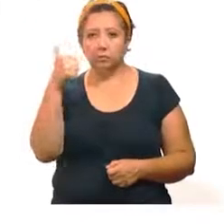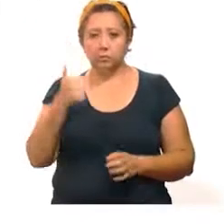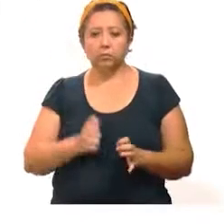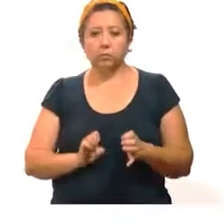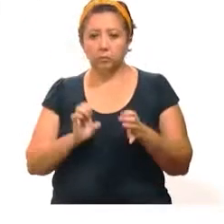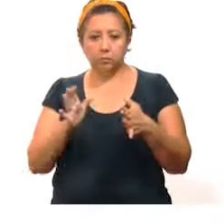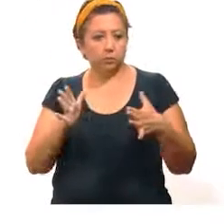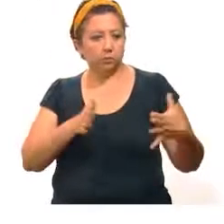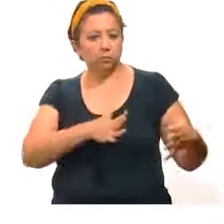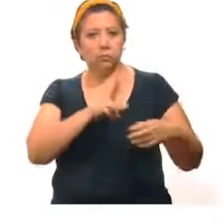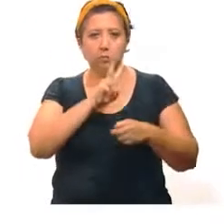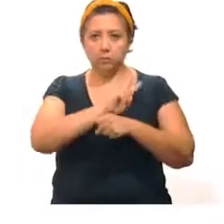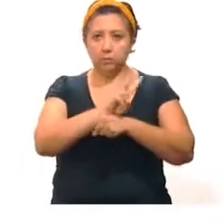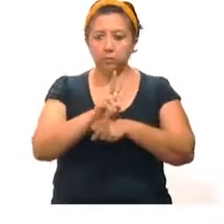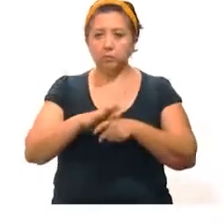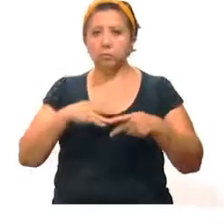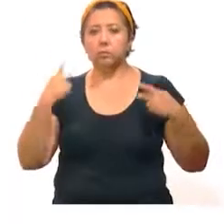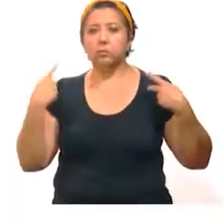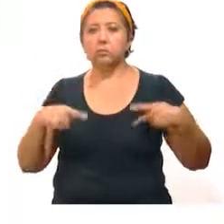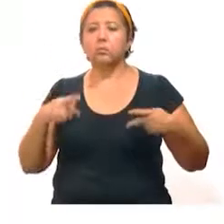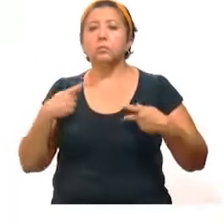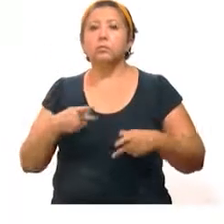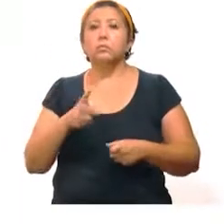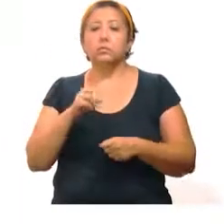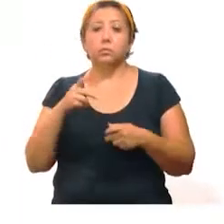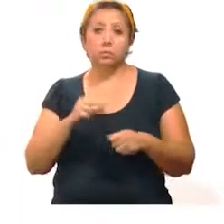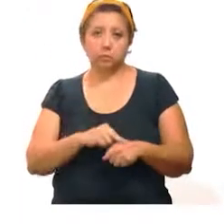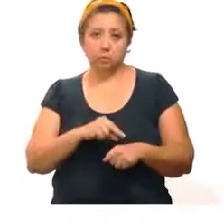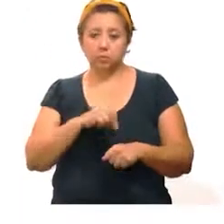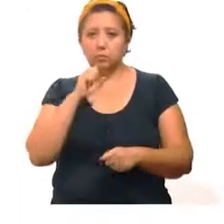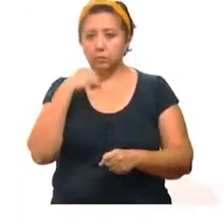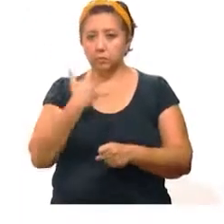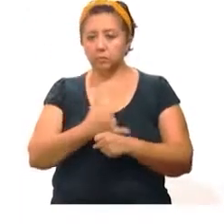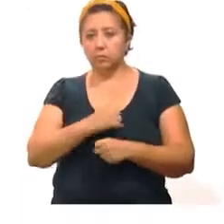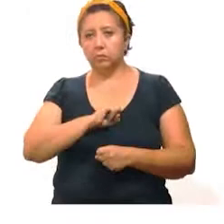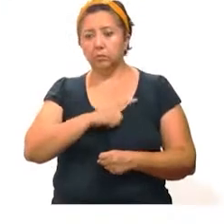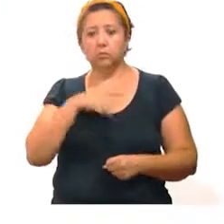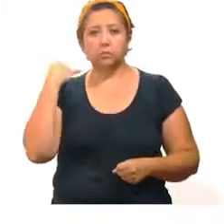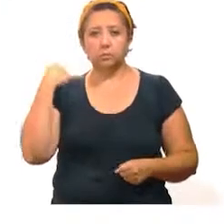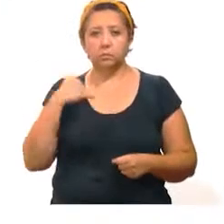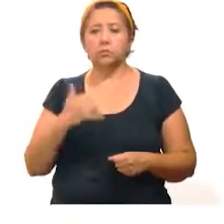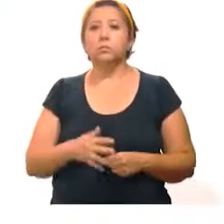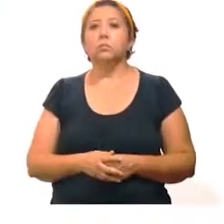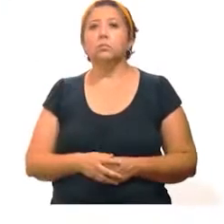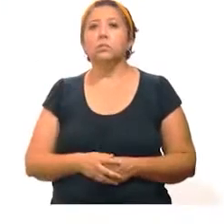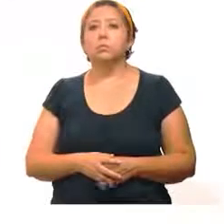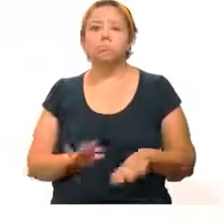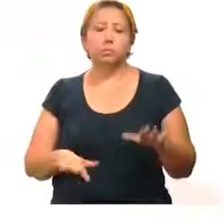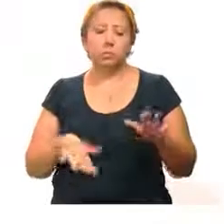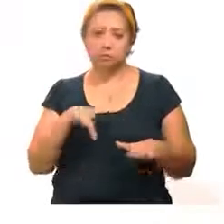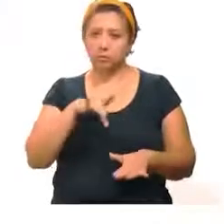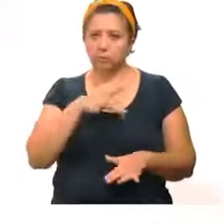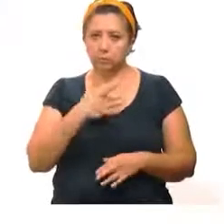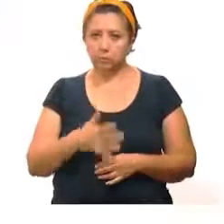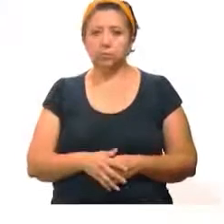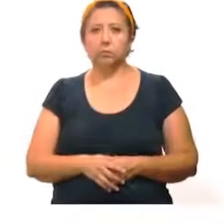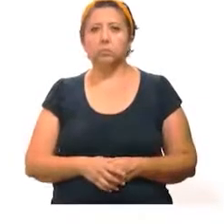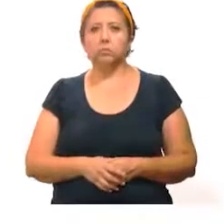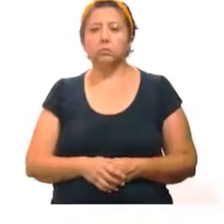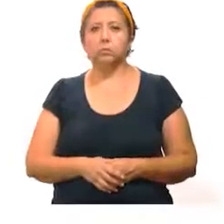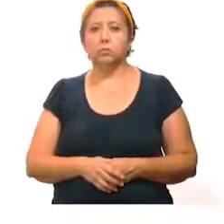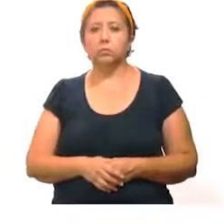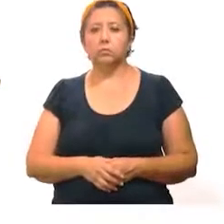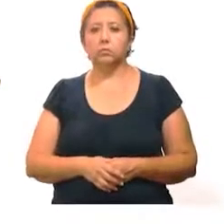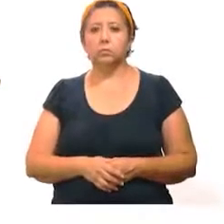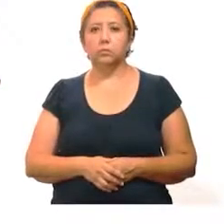están estables, aislados y monitoreados constantemente por personal médico de la Secretaría de Salud de Yucatán. Presentan síntomas